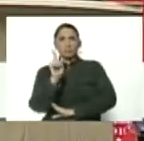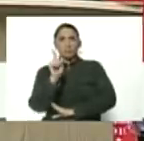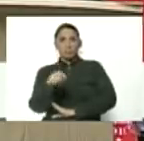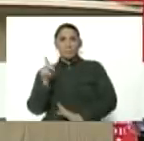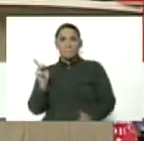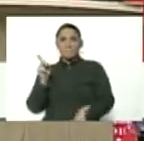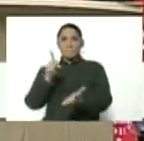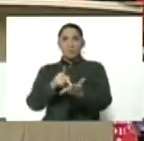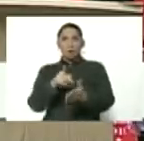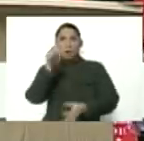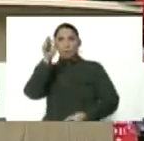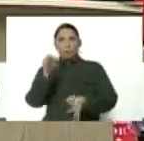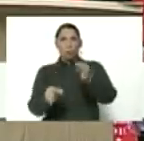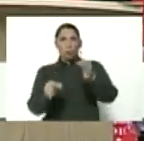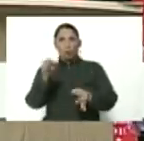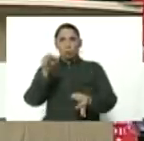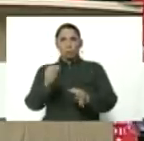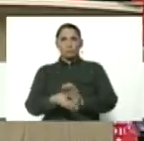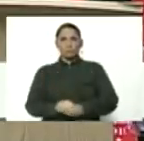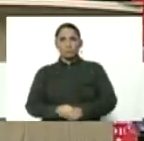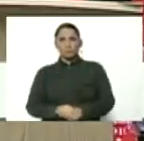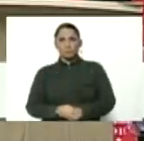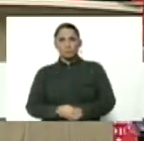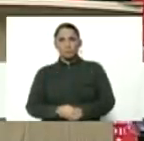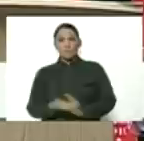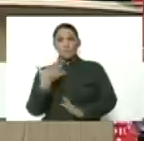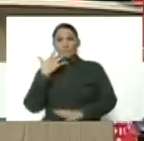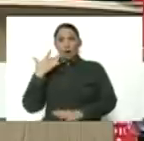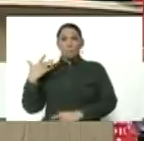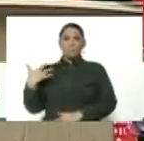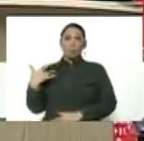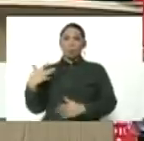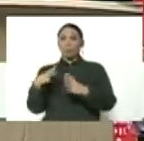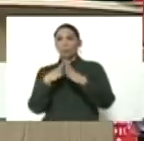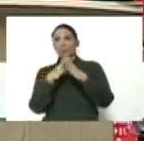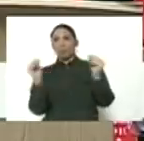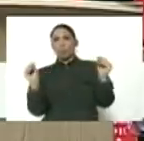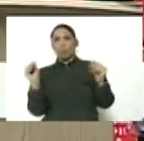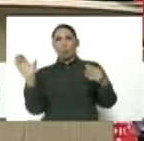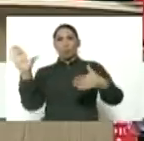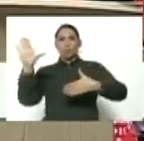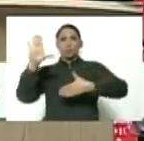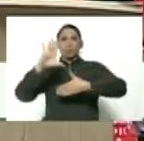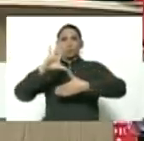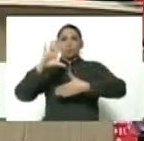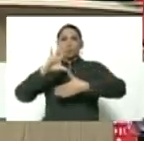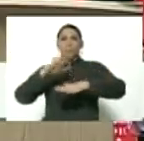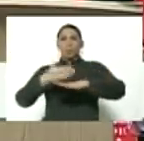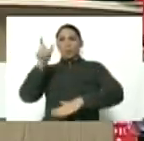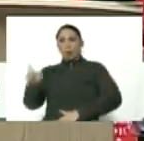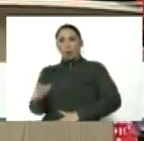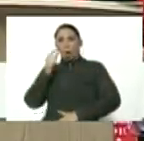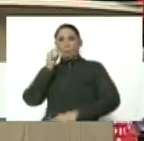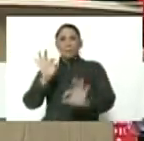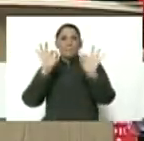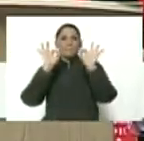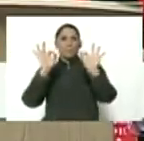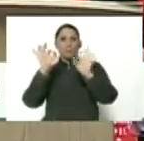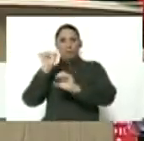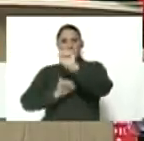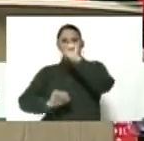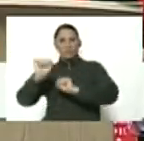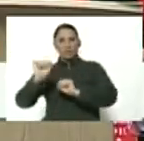un abogado que es famoso en todo el continente americano porque se especializa en